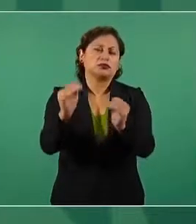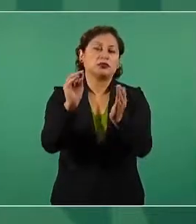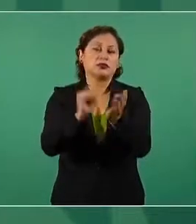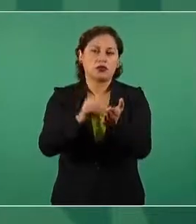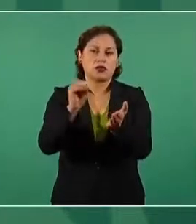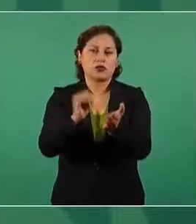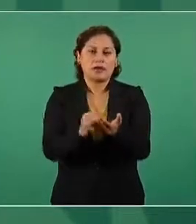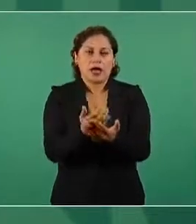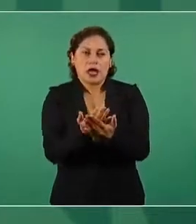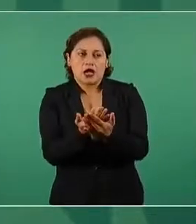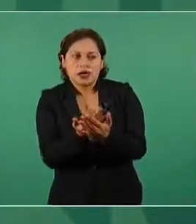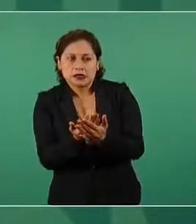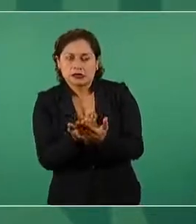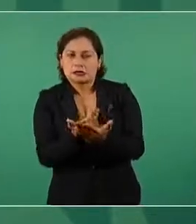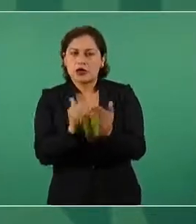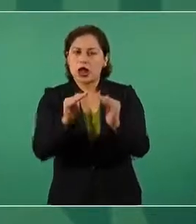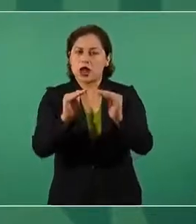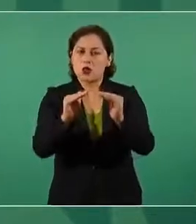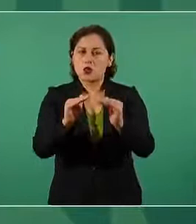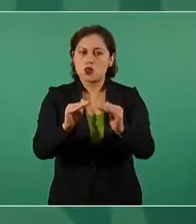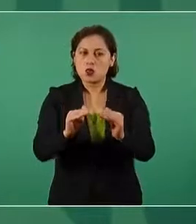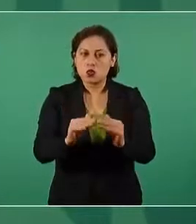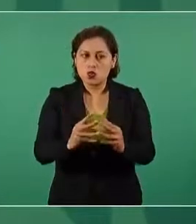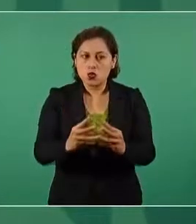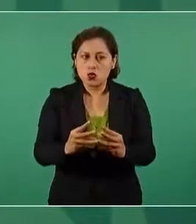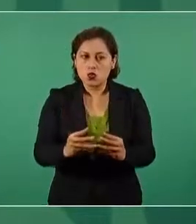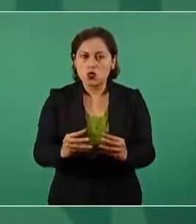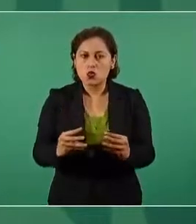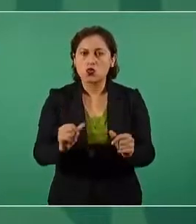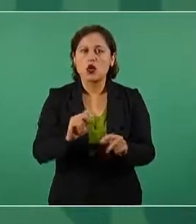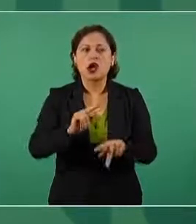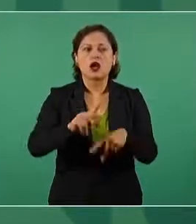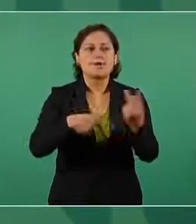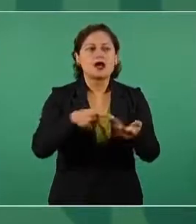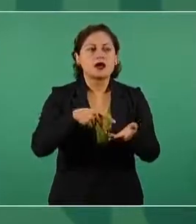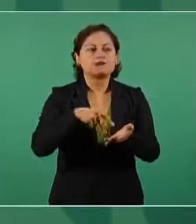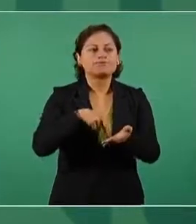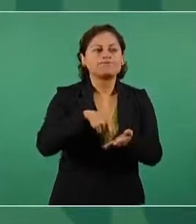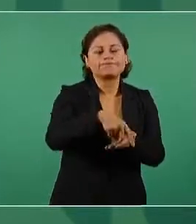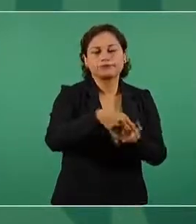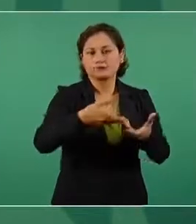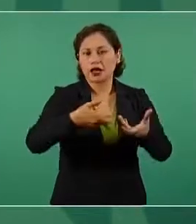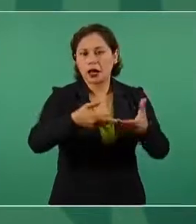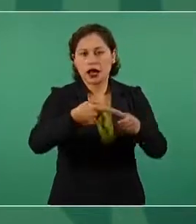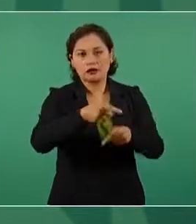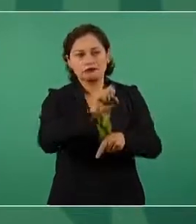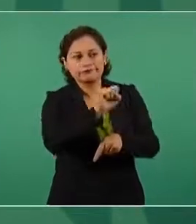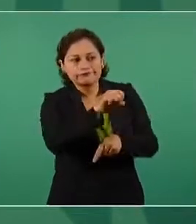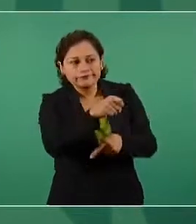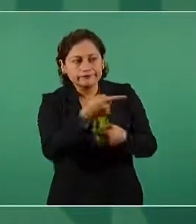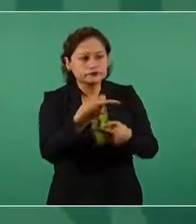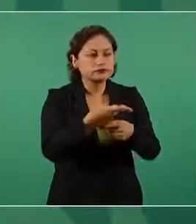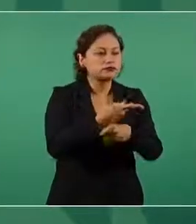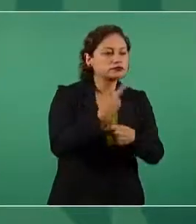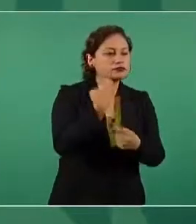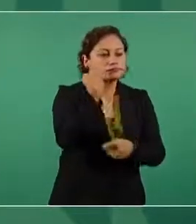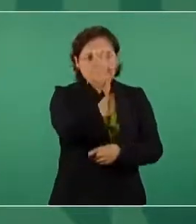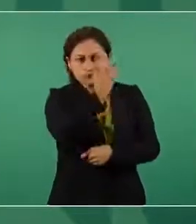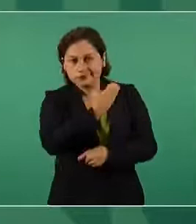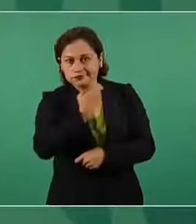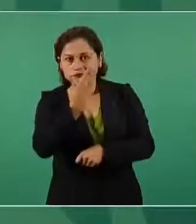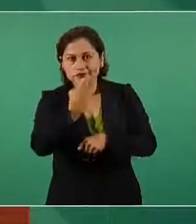la inundación para que podamos nosotros transitar en algunas calles y ver cuáles son los daños certeros.